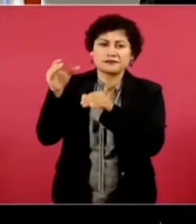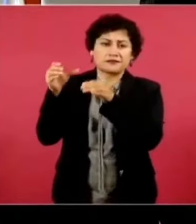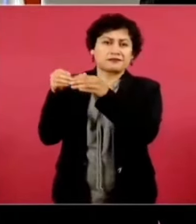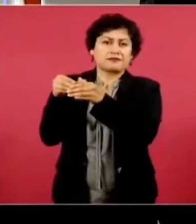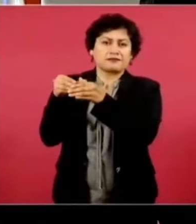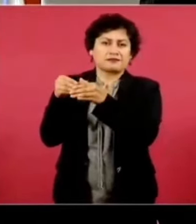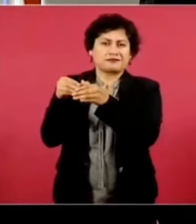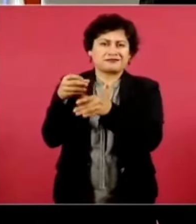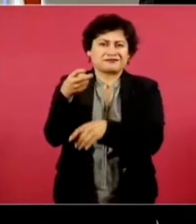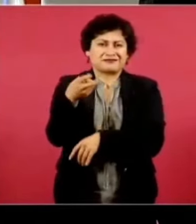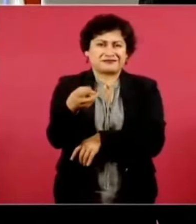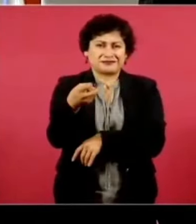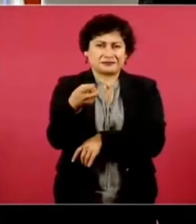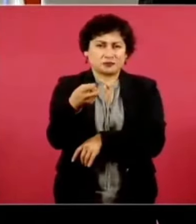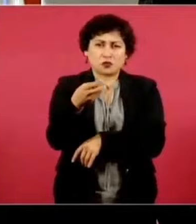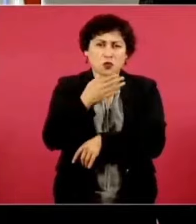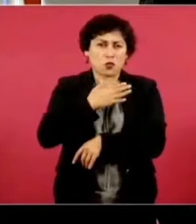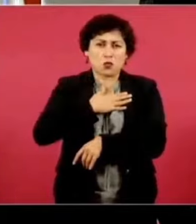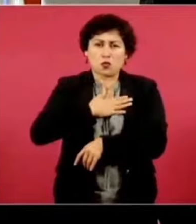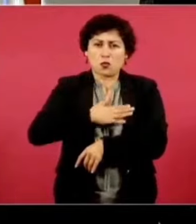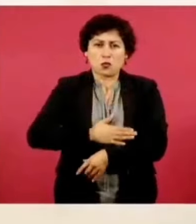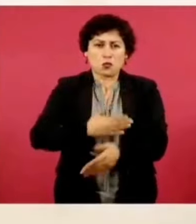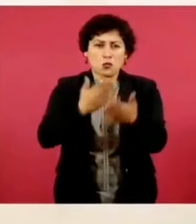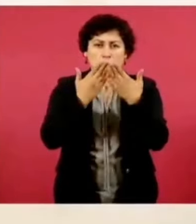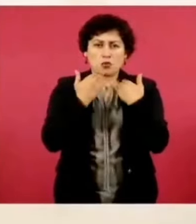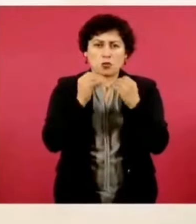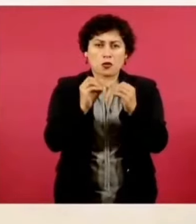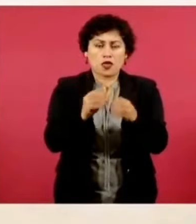una gran injusticia,